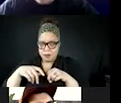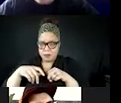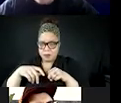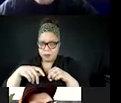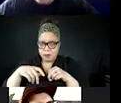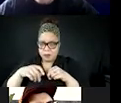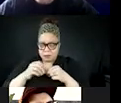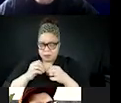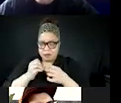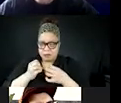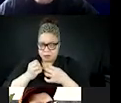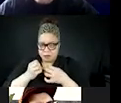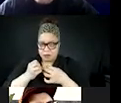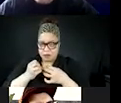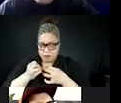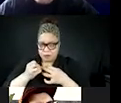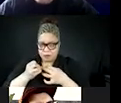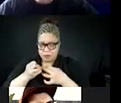aa